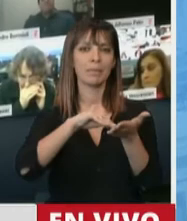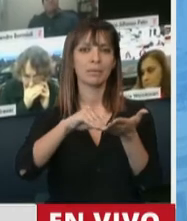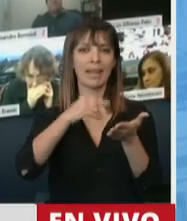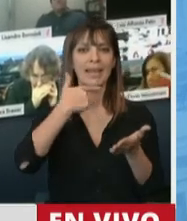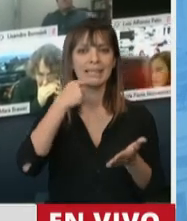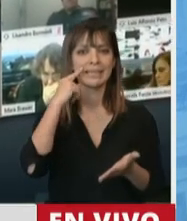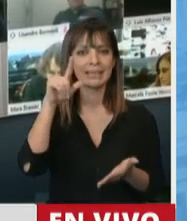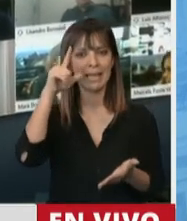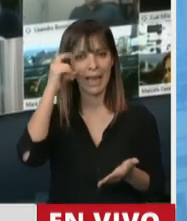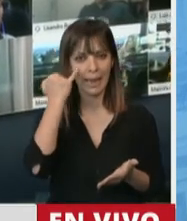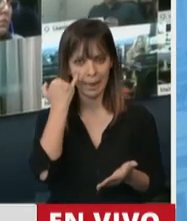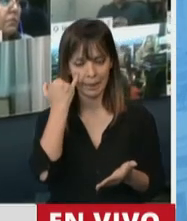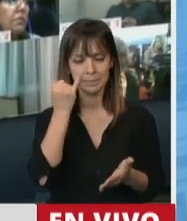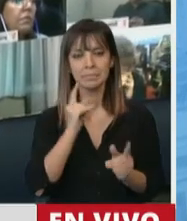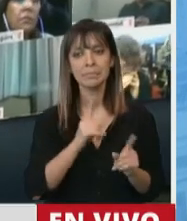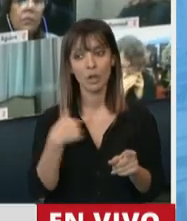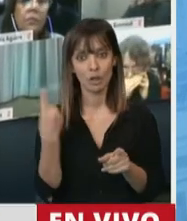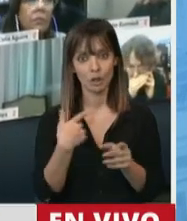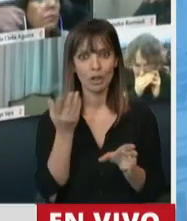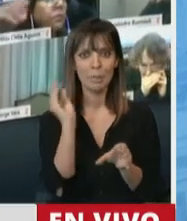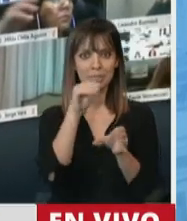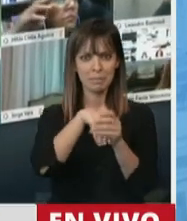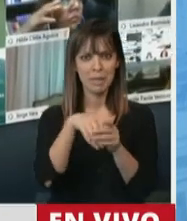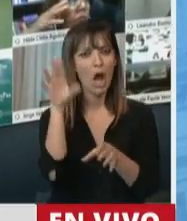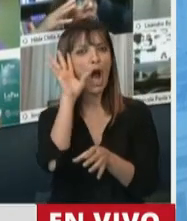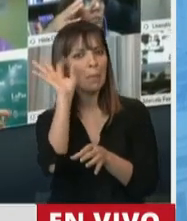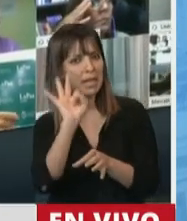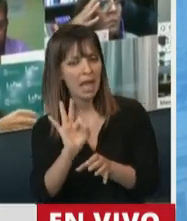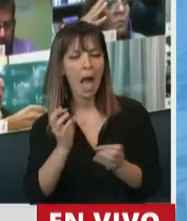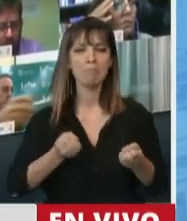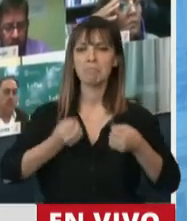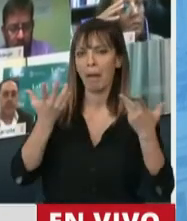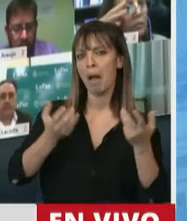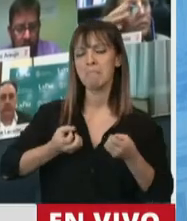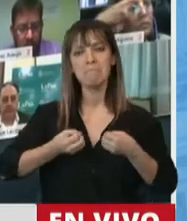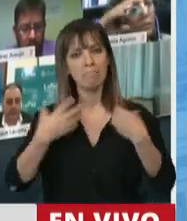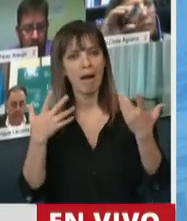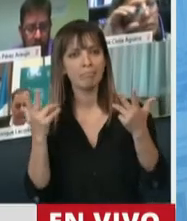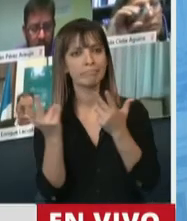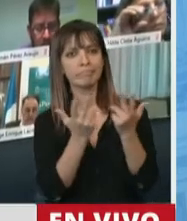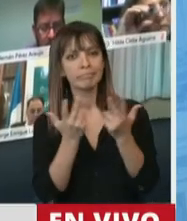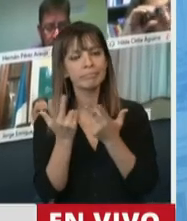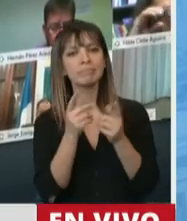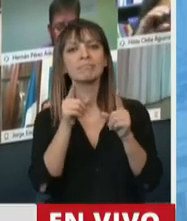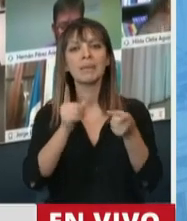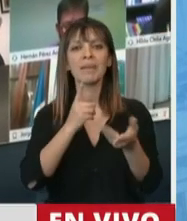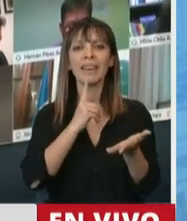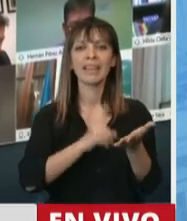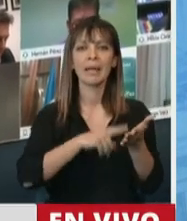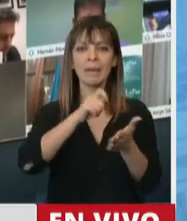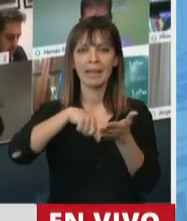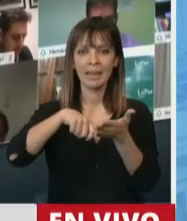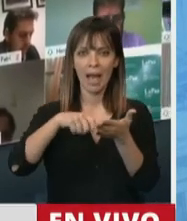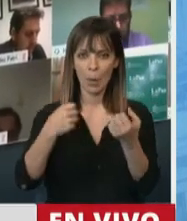Siley, y en la que hemos podido participar, opinar y ser parte de este dictamen de